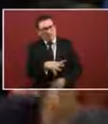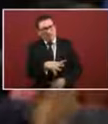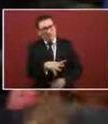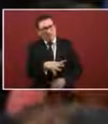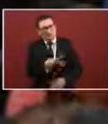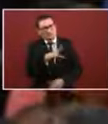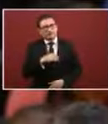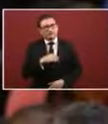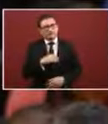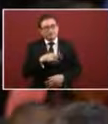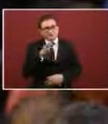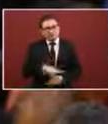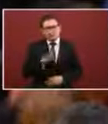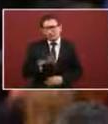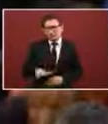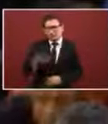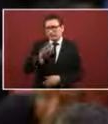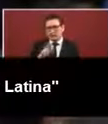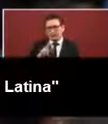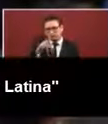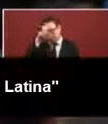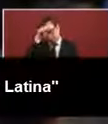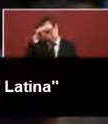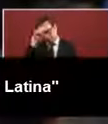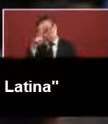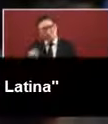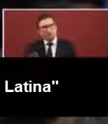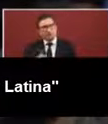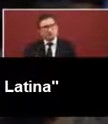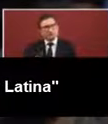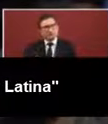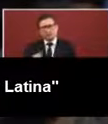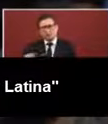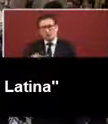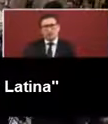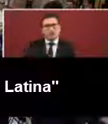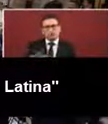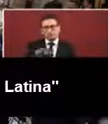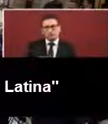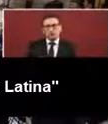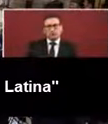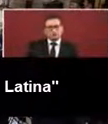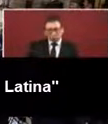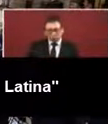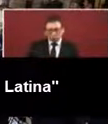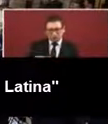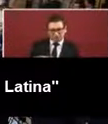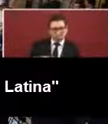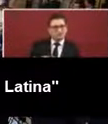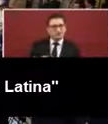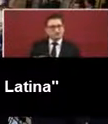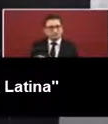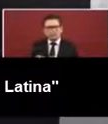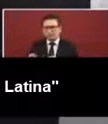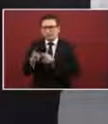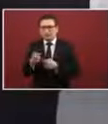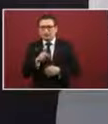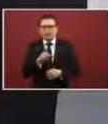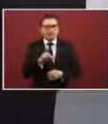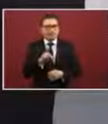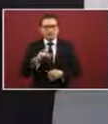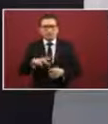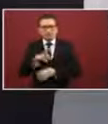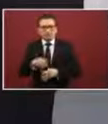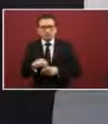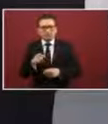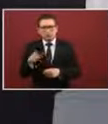Cada tres gobiernos neoliberales se perdía un PBI completo. Un PBI completo desaparecía